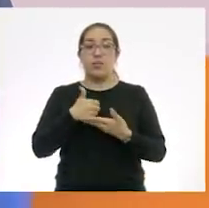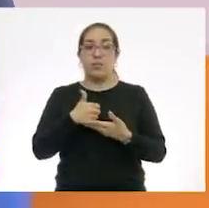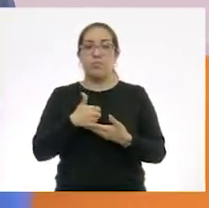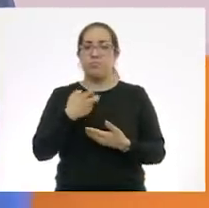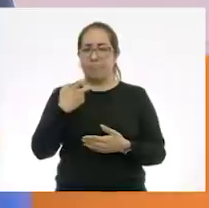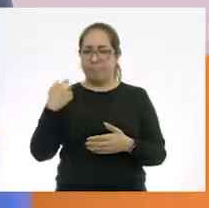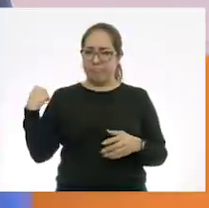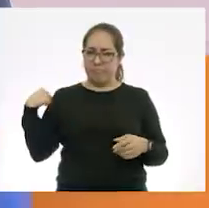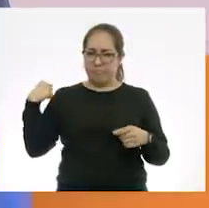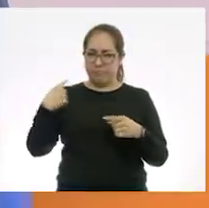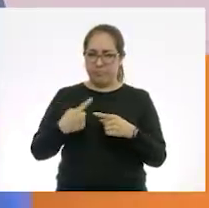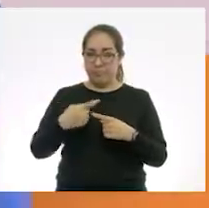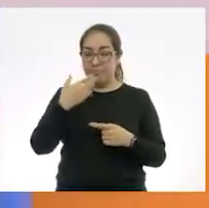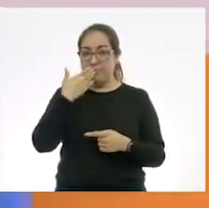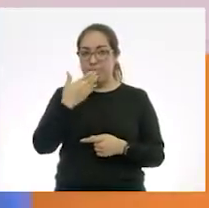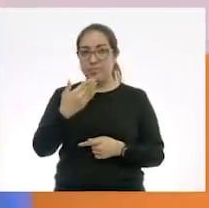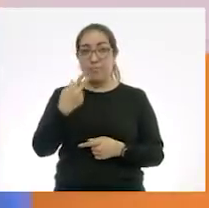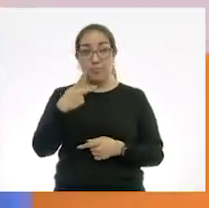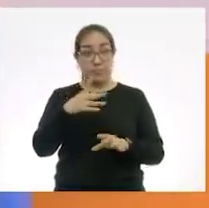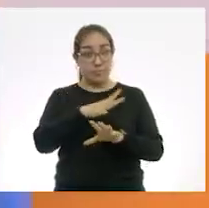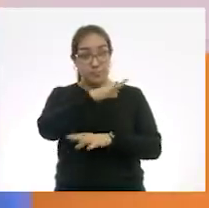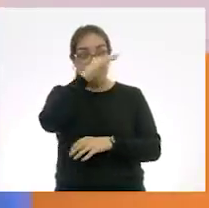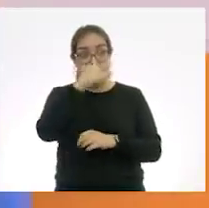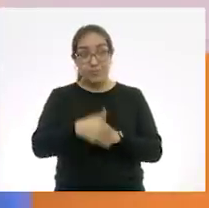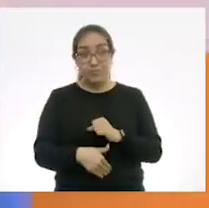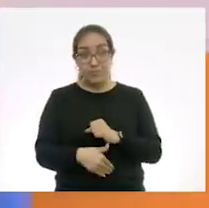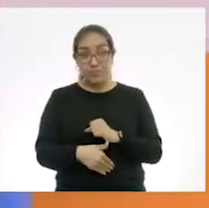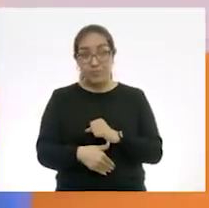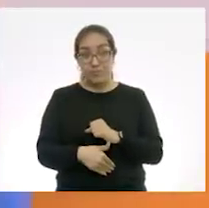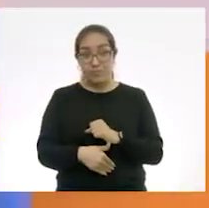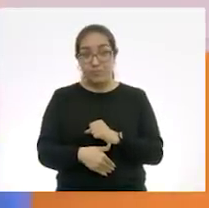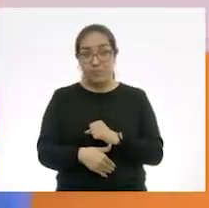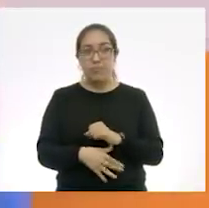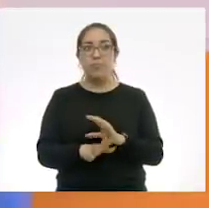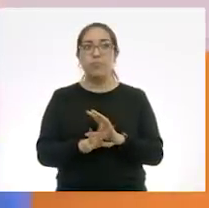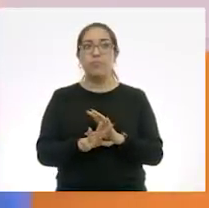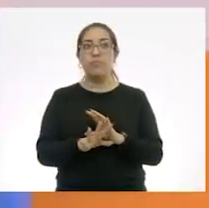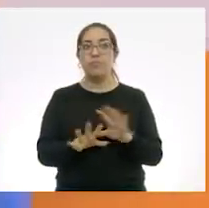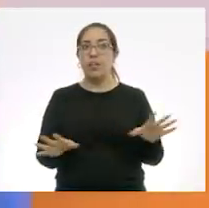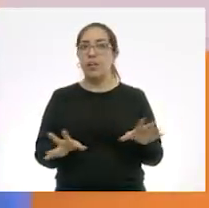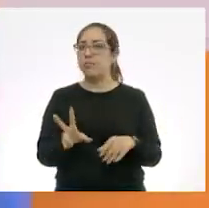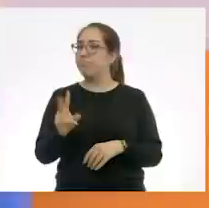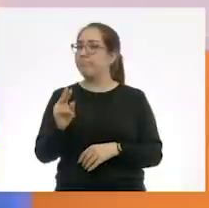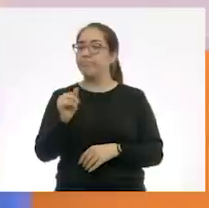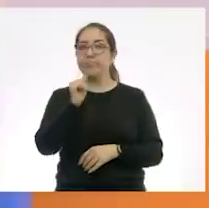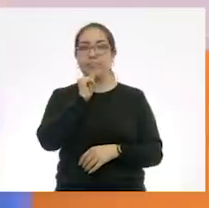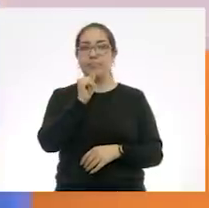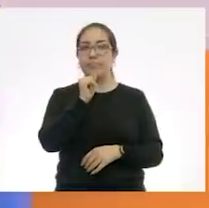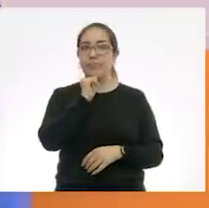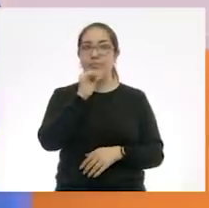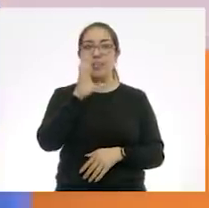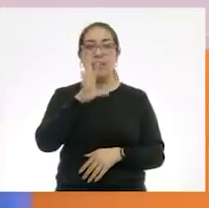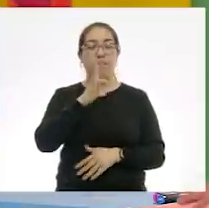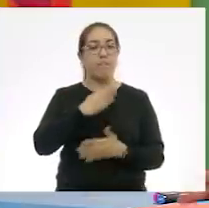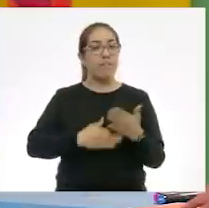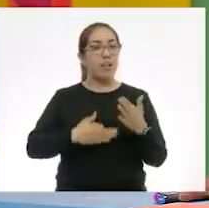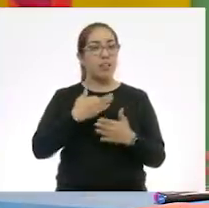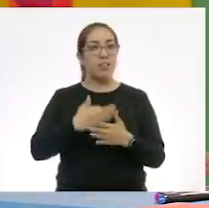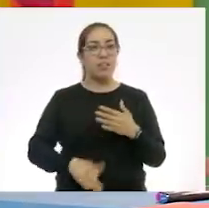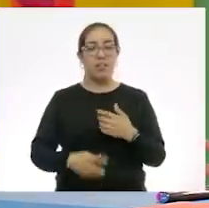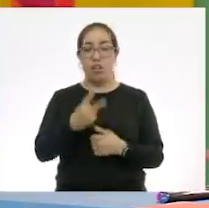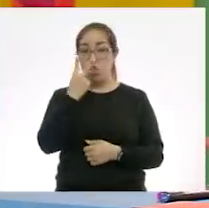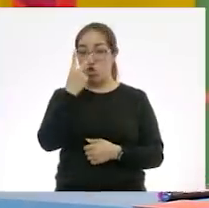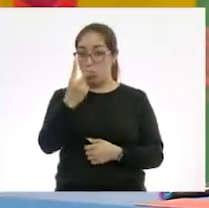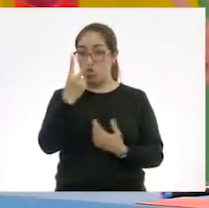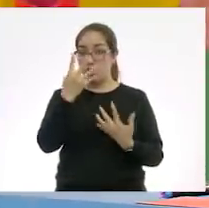aquí vamos bien, pero ya terminamos el sistema digestivo. A que no, había dos muy importantes. Tienes toda